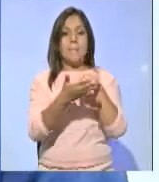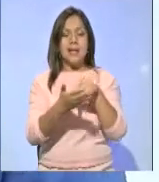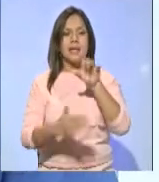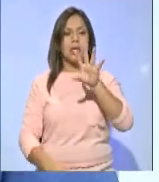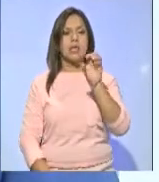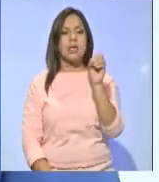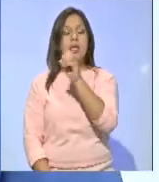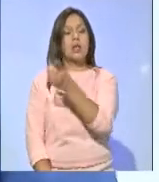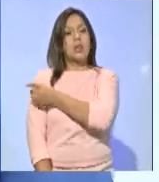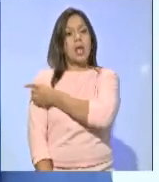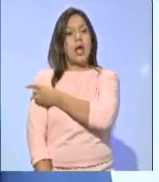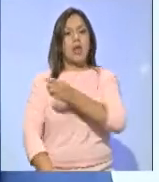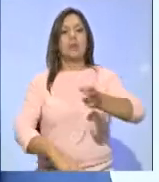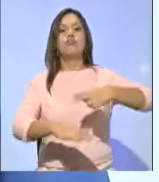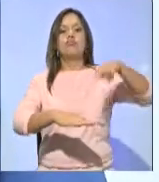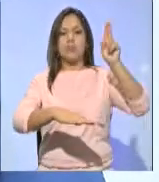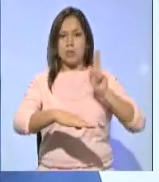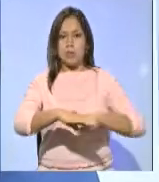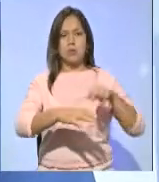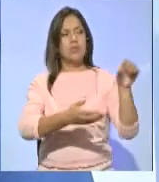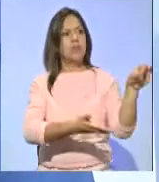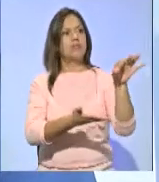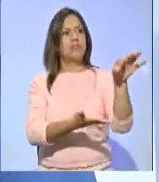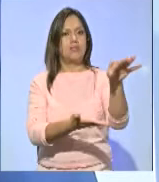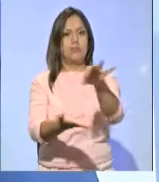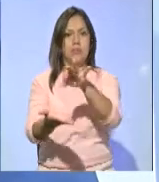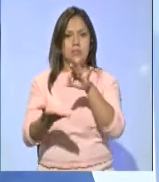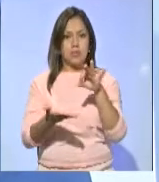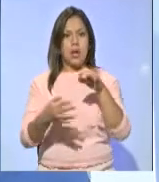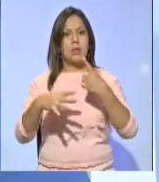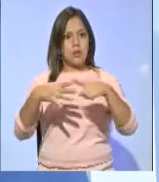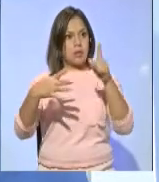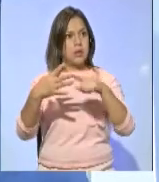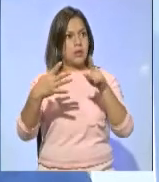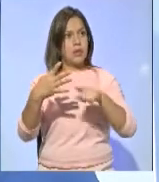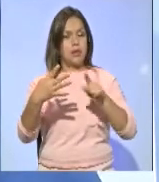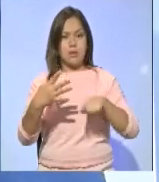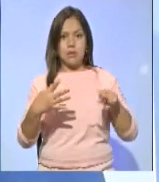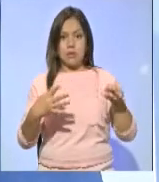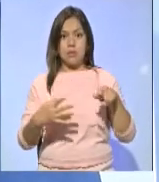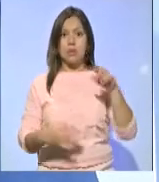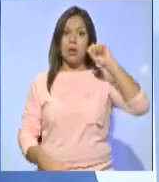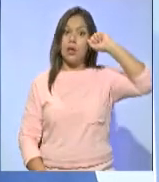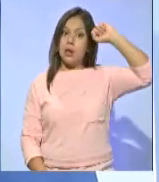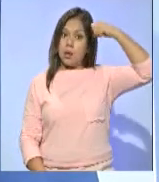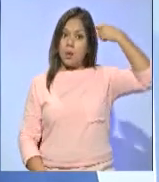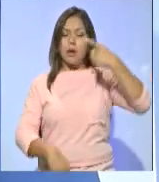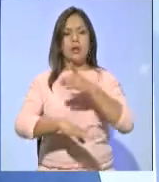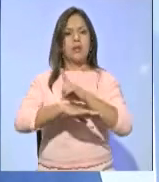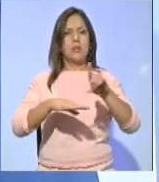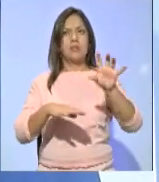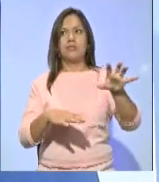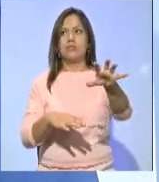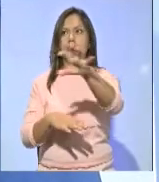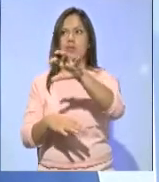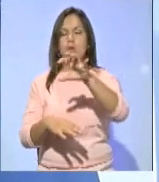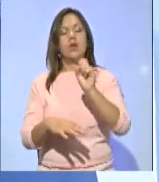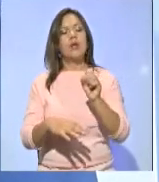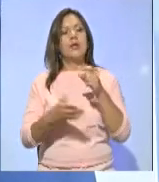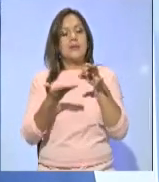delegados a nivel nacional, representantes de las diferentes direcciones, ustedes recuerden que tenemos direcciones provinciales, cantonales y